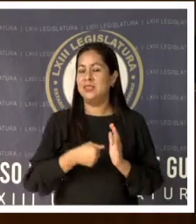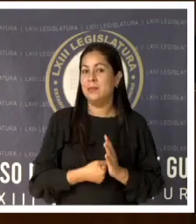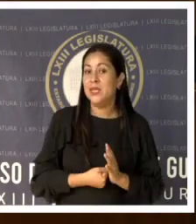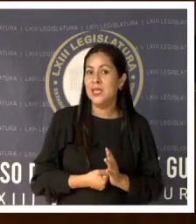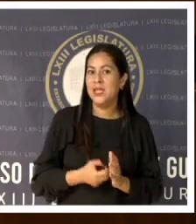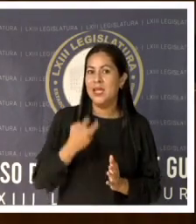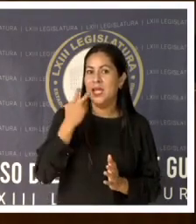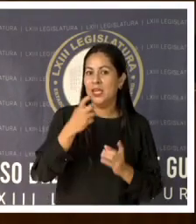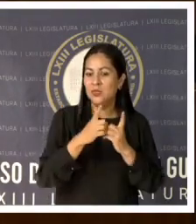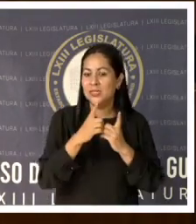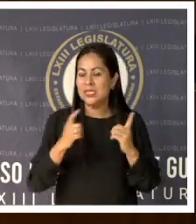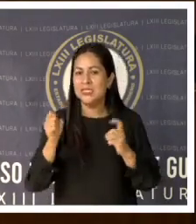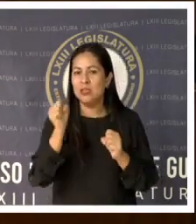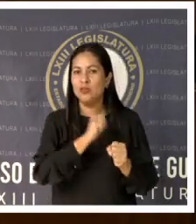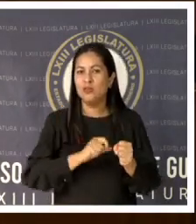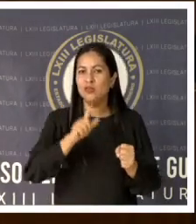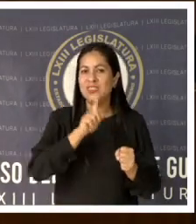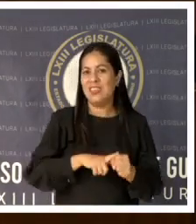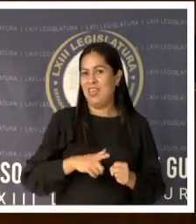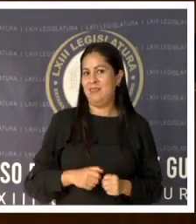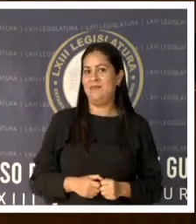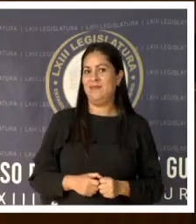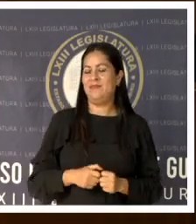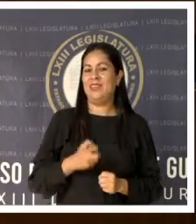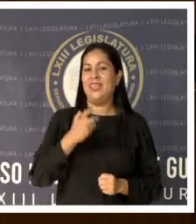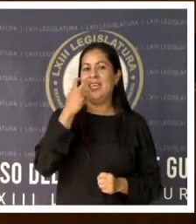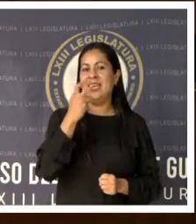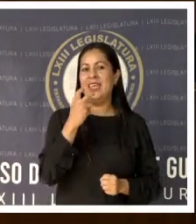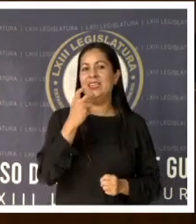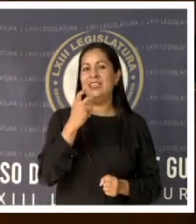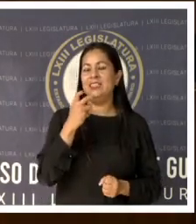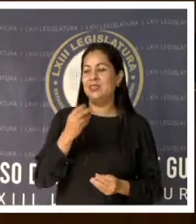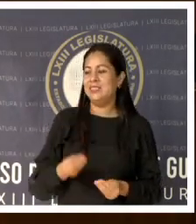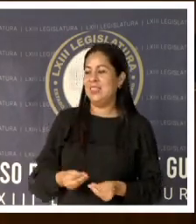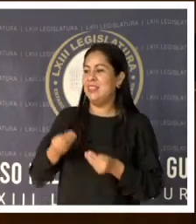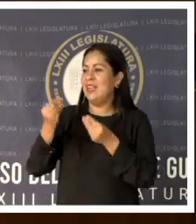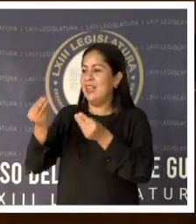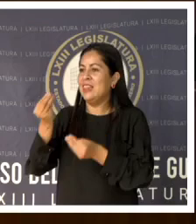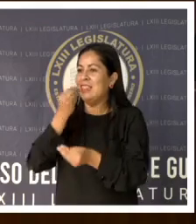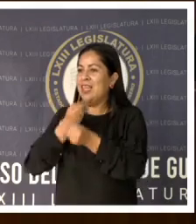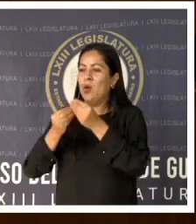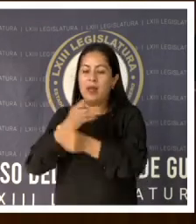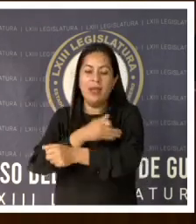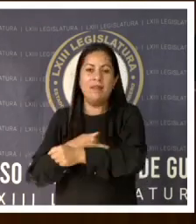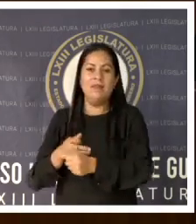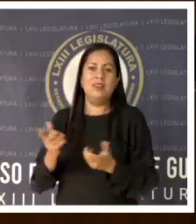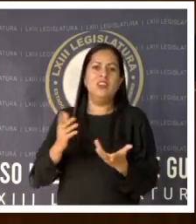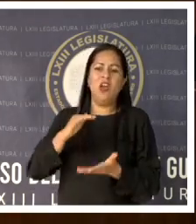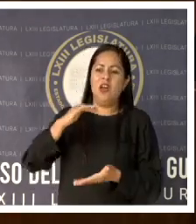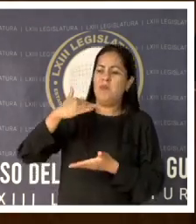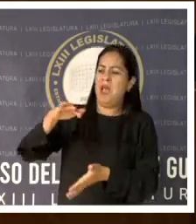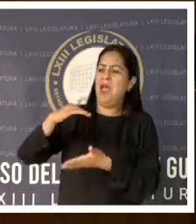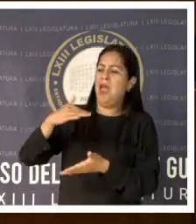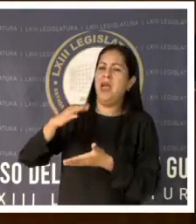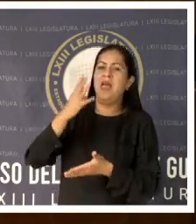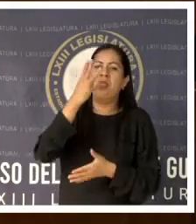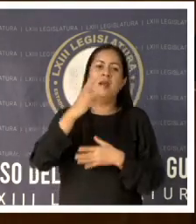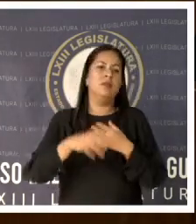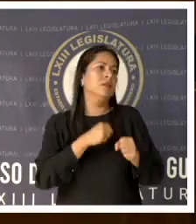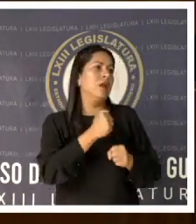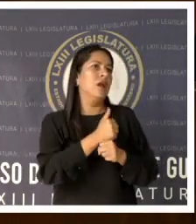eso es desarrollo social eso es darle de comer a las familias y no darles despensas cada tres